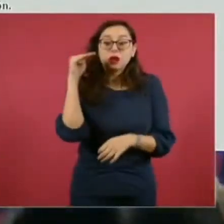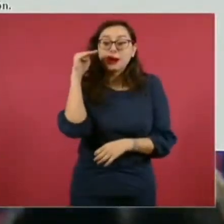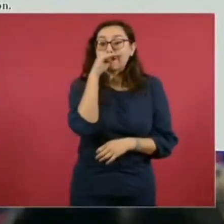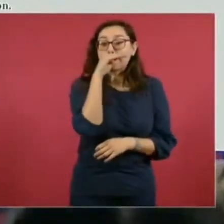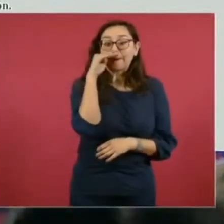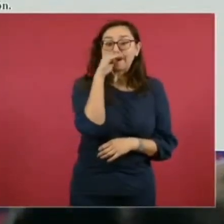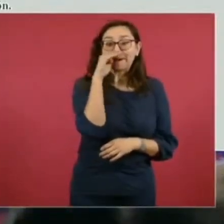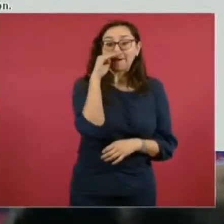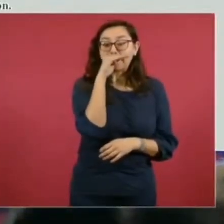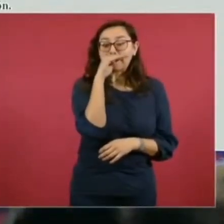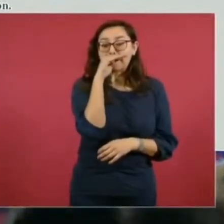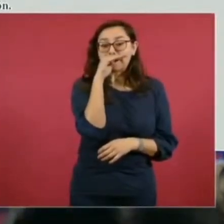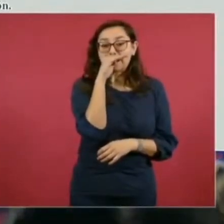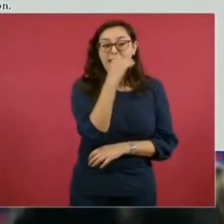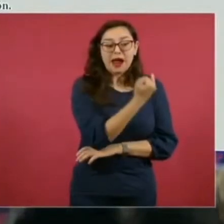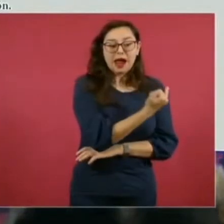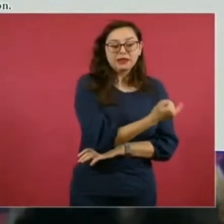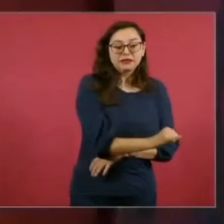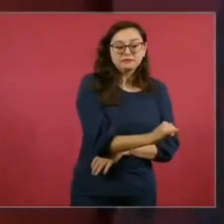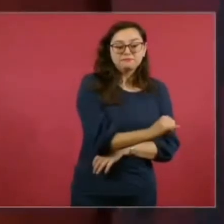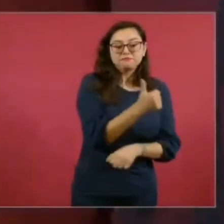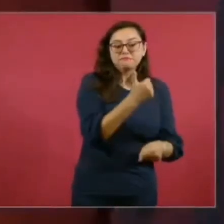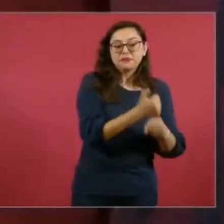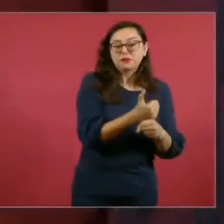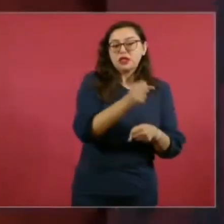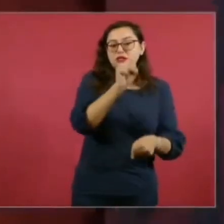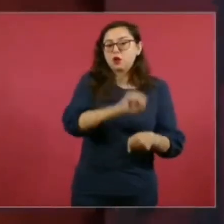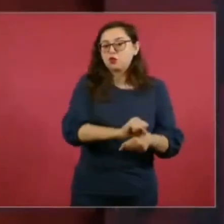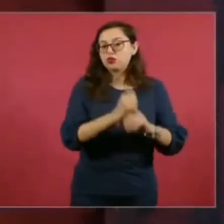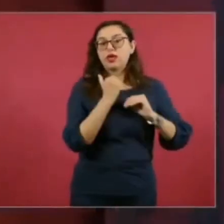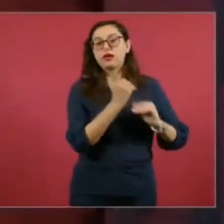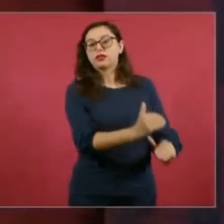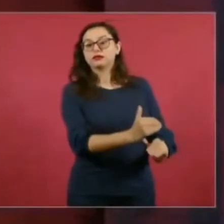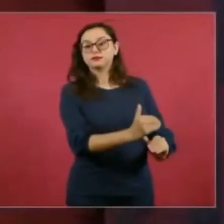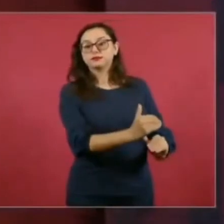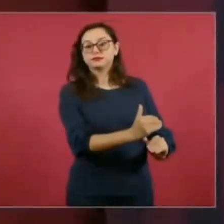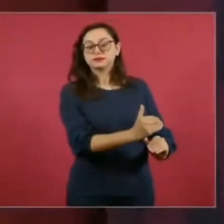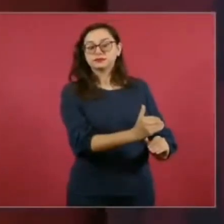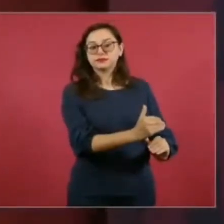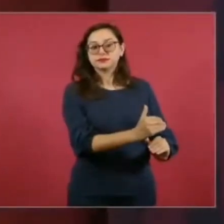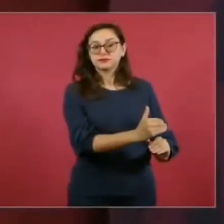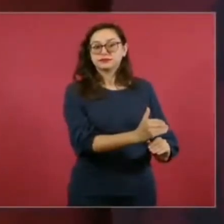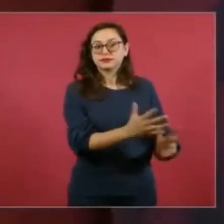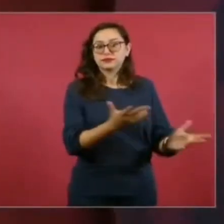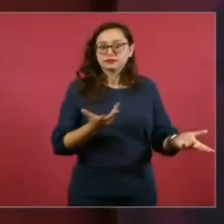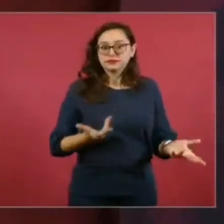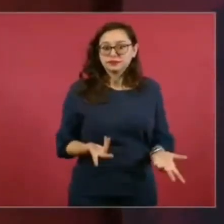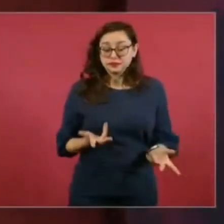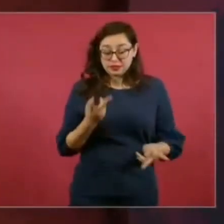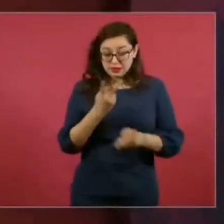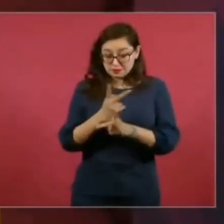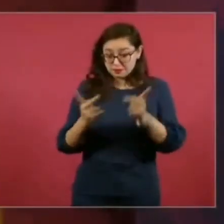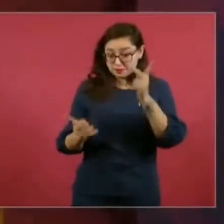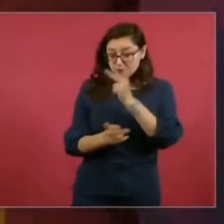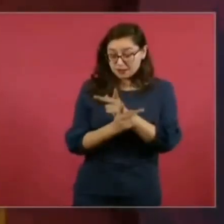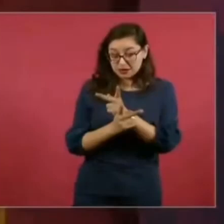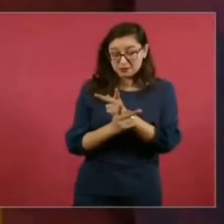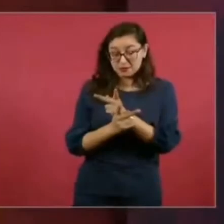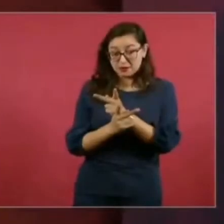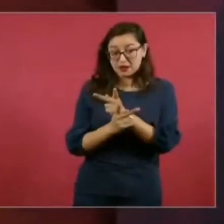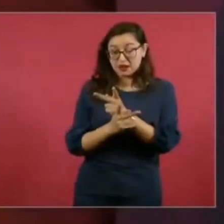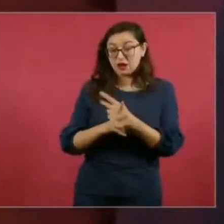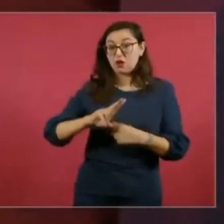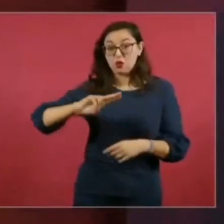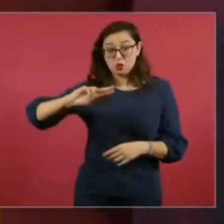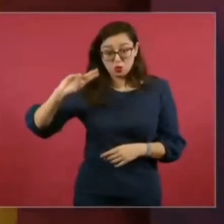educación solo a nivel de primaria y secundaria, y se dejó al mercado